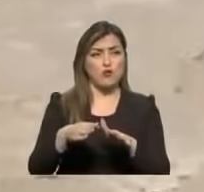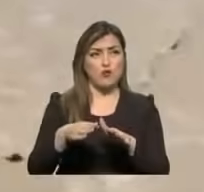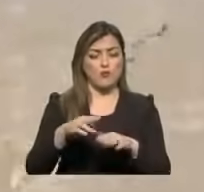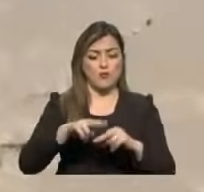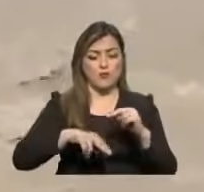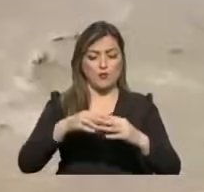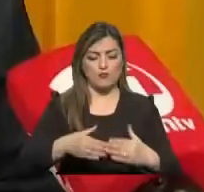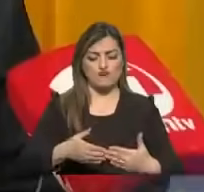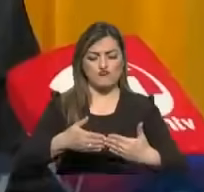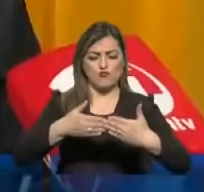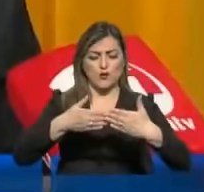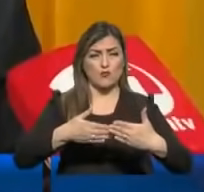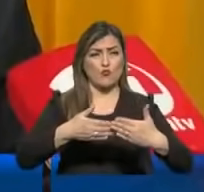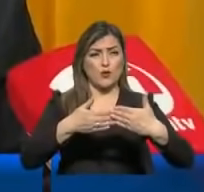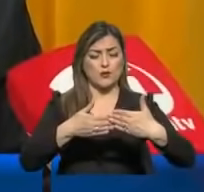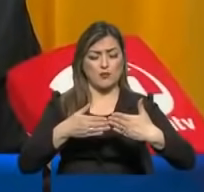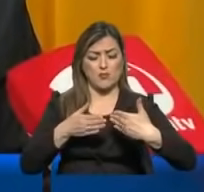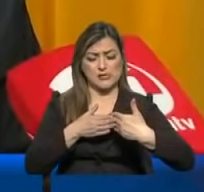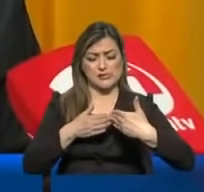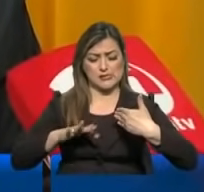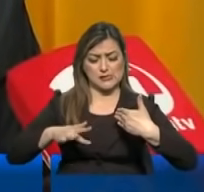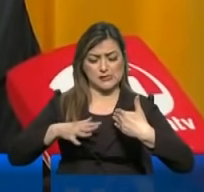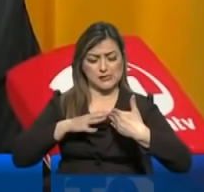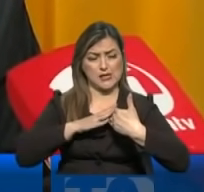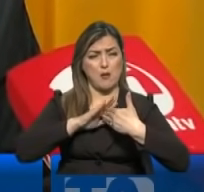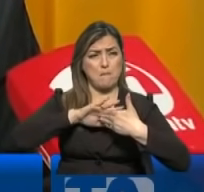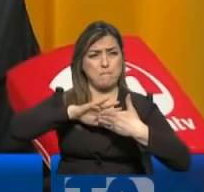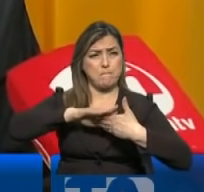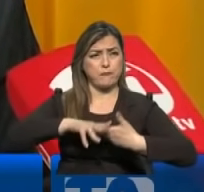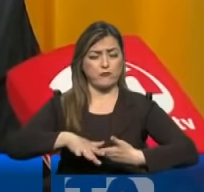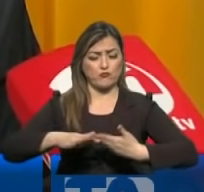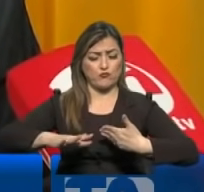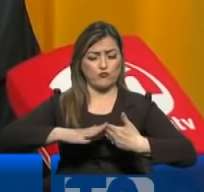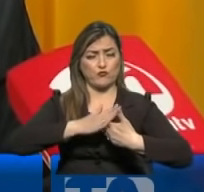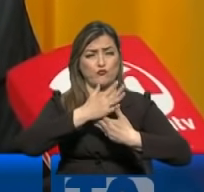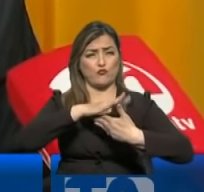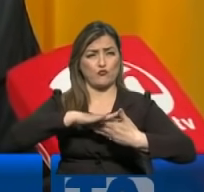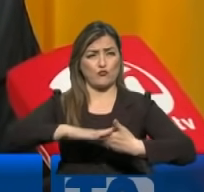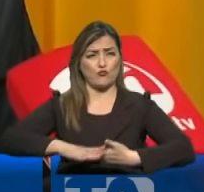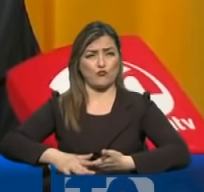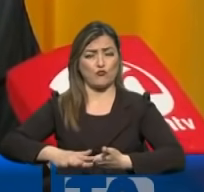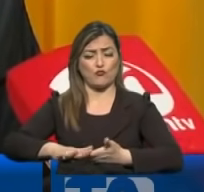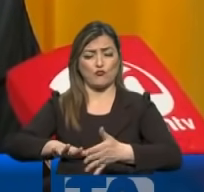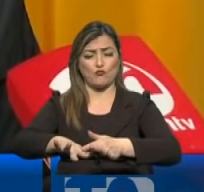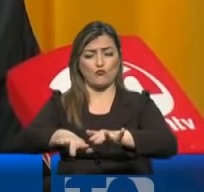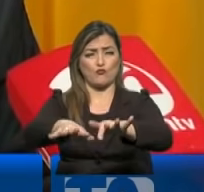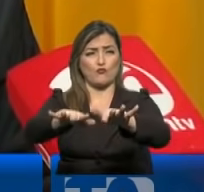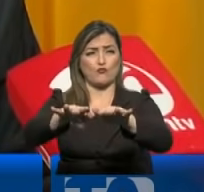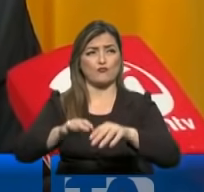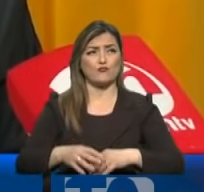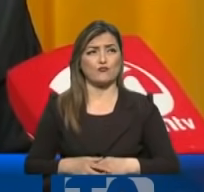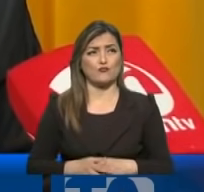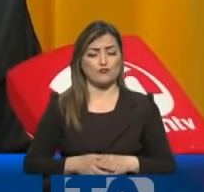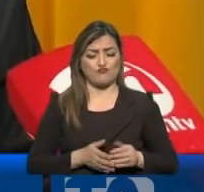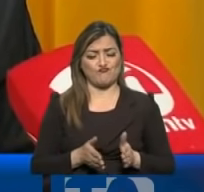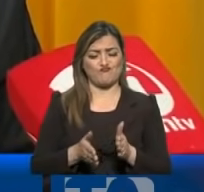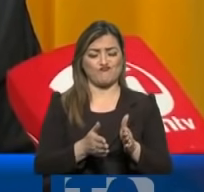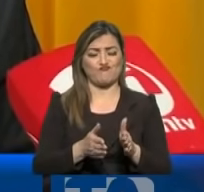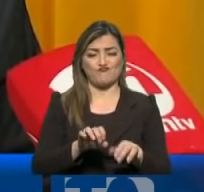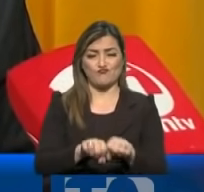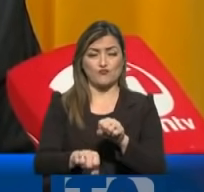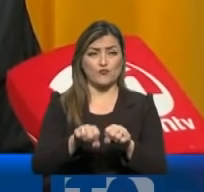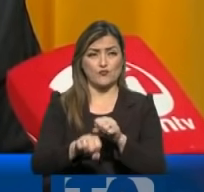muros de gaviones, la fuerza del río, obviamente está comprometido pues la calzada del carril